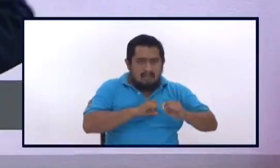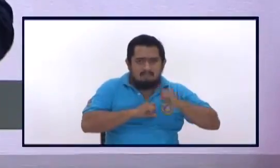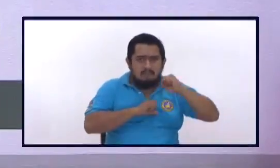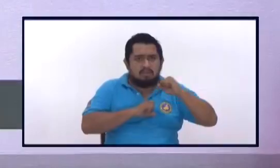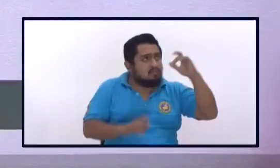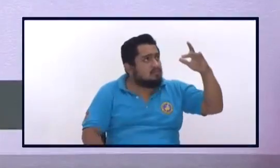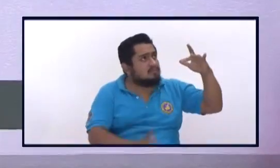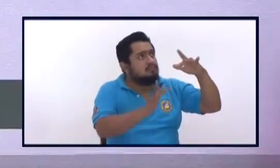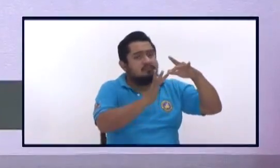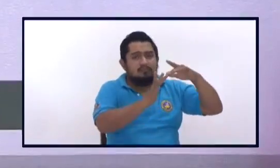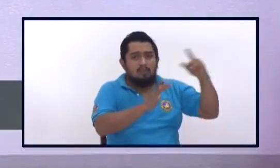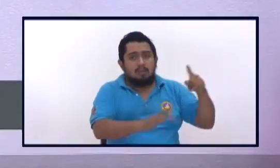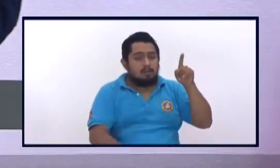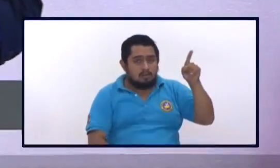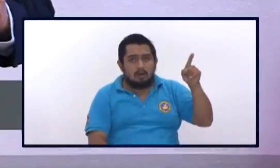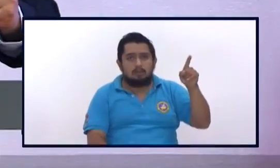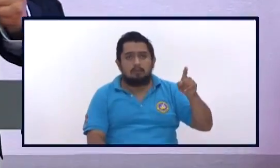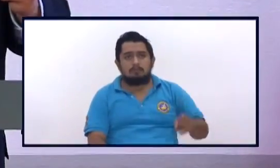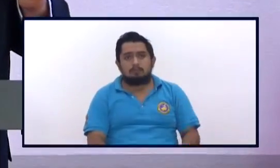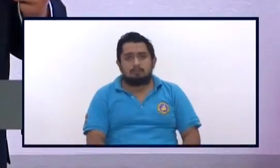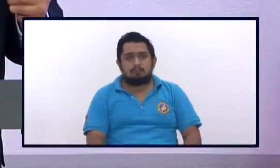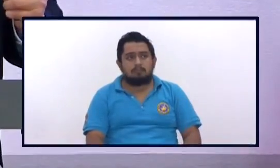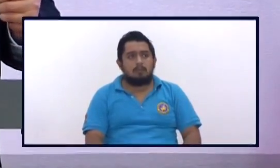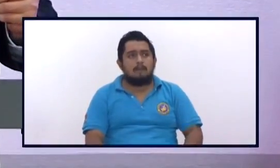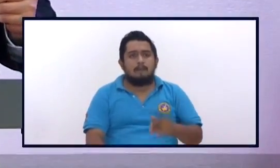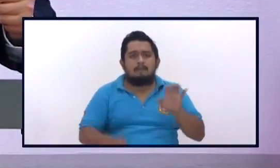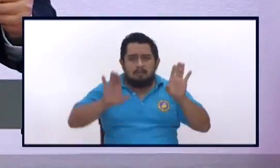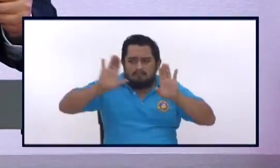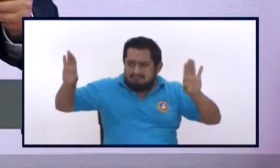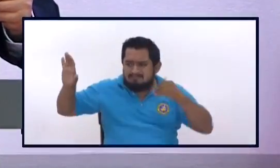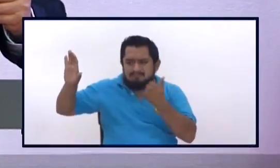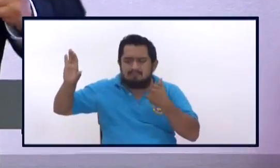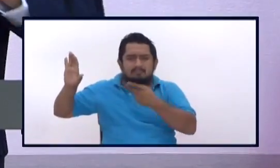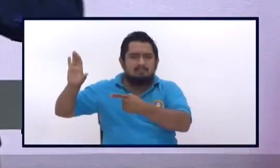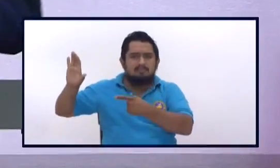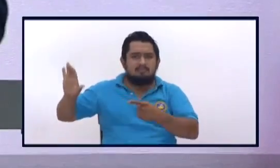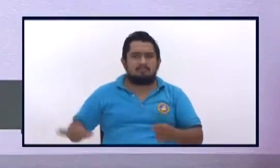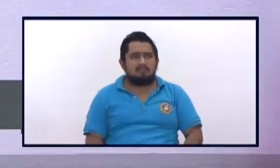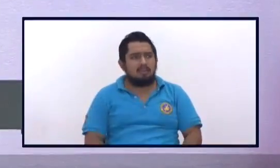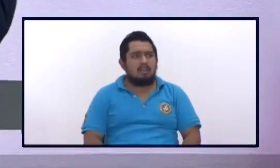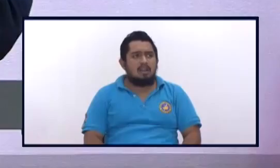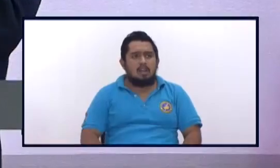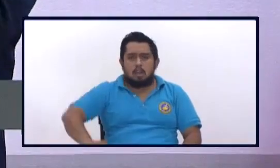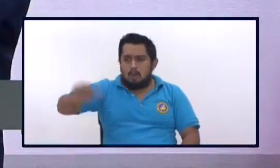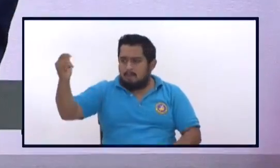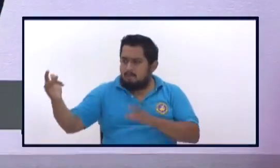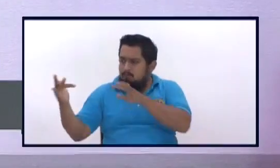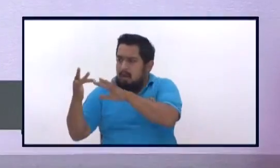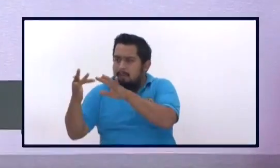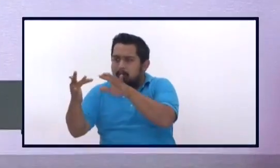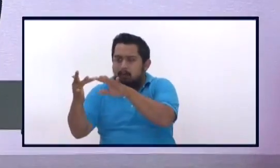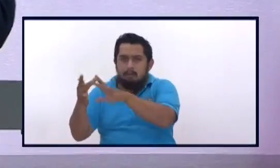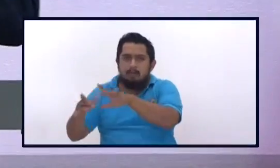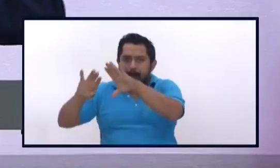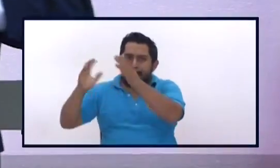para siempre adiós que sucedió con sanción se comenzó a conectar con otras redes